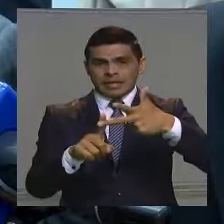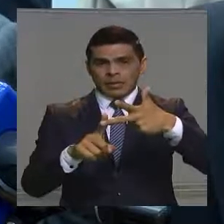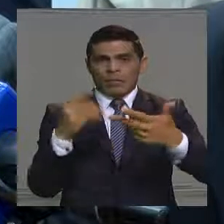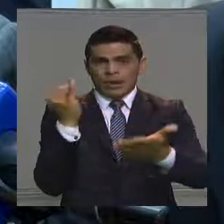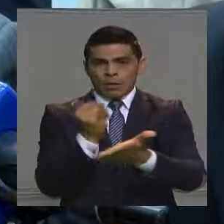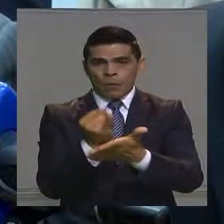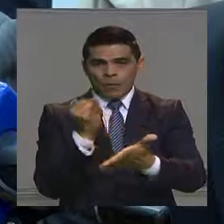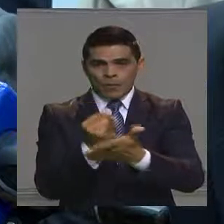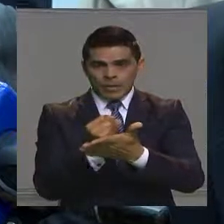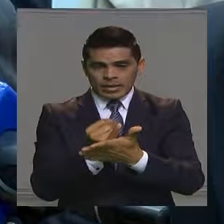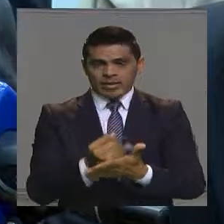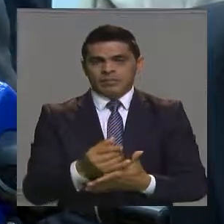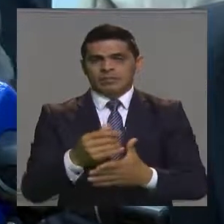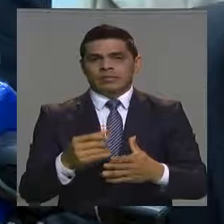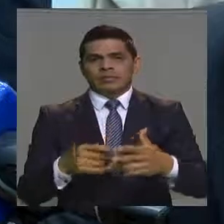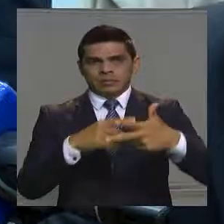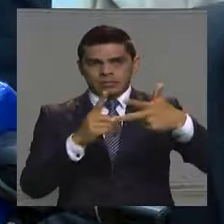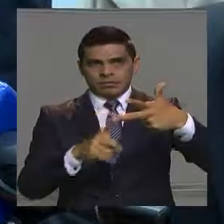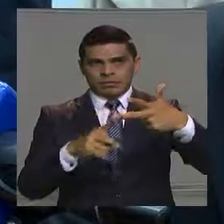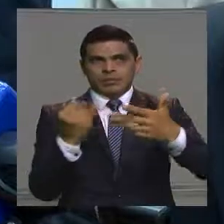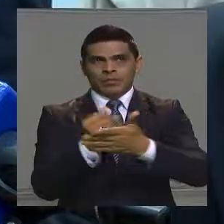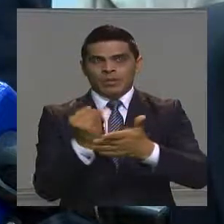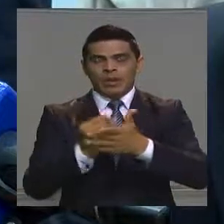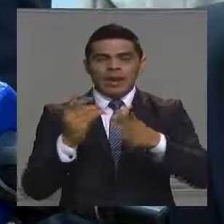cumplir en la